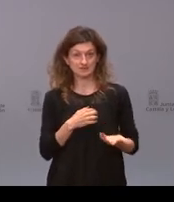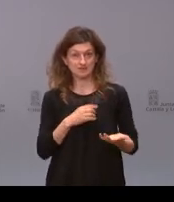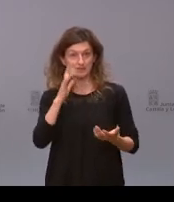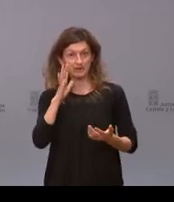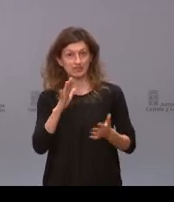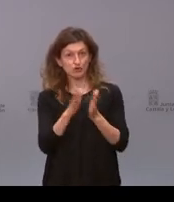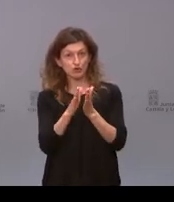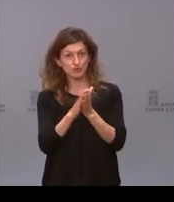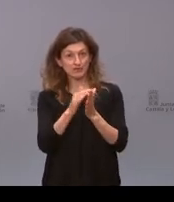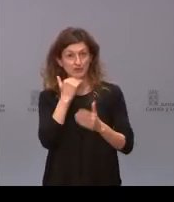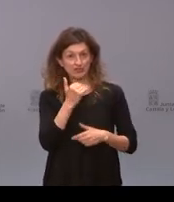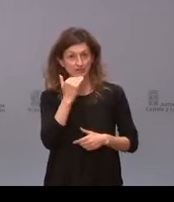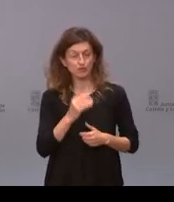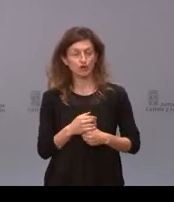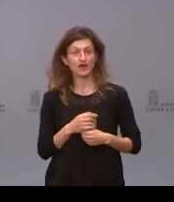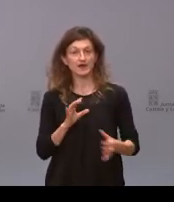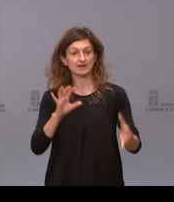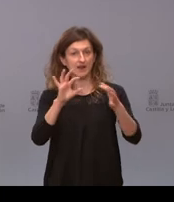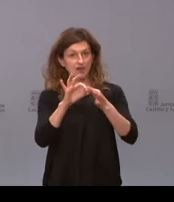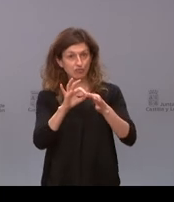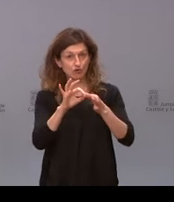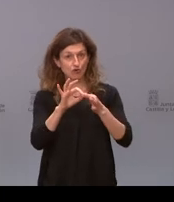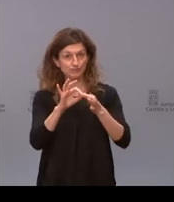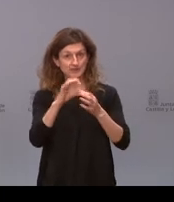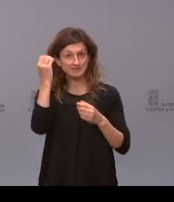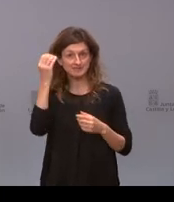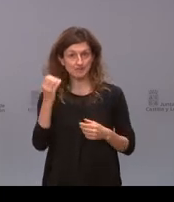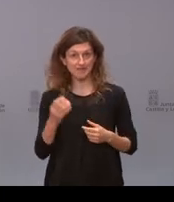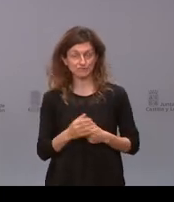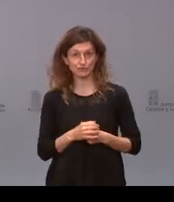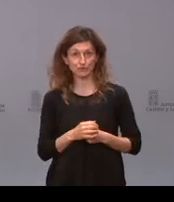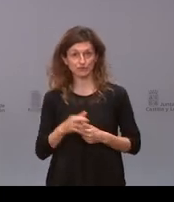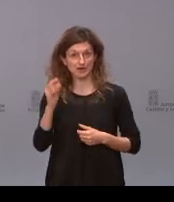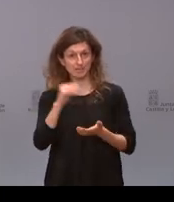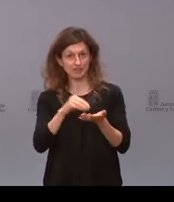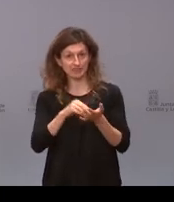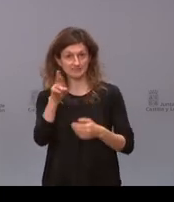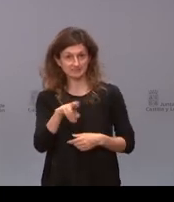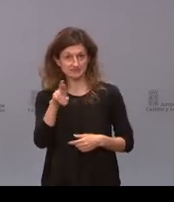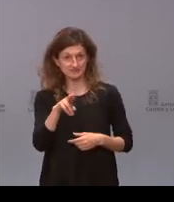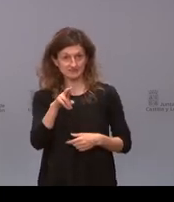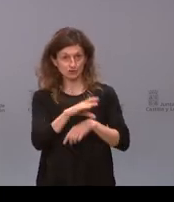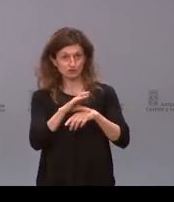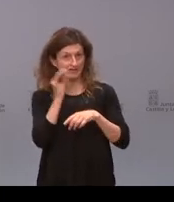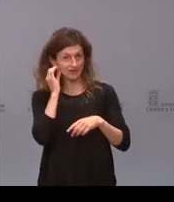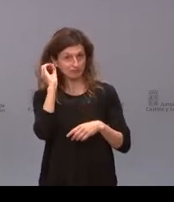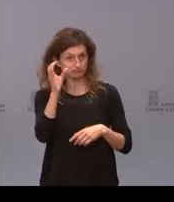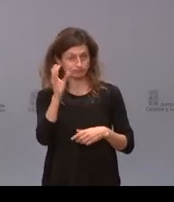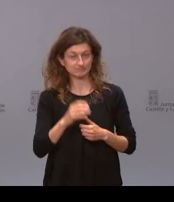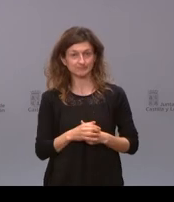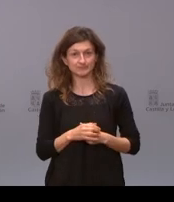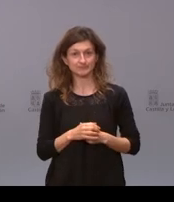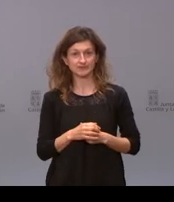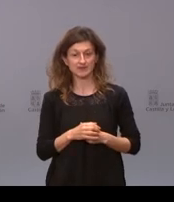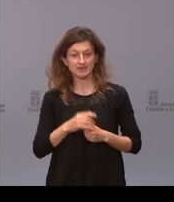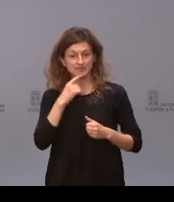echó mi compañero de zamora está en relación con él con el semáforo que ya mencionado varias veces la consejera en su intervención ha comentado